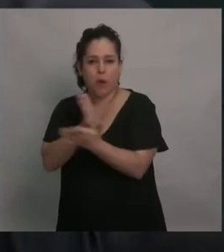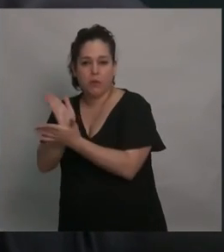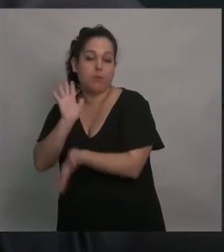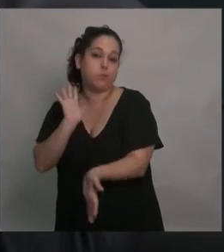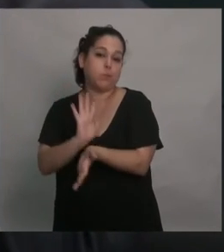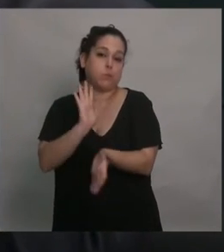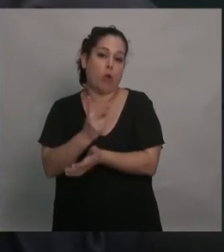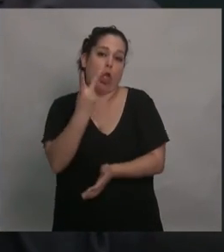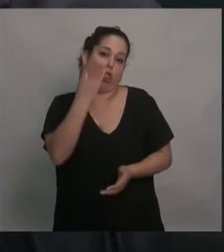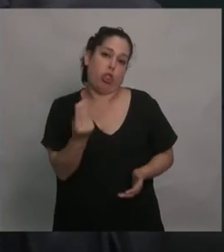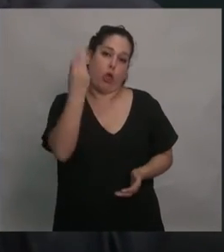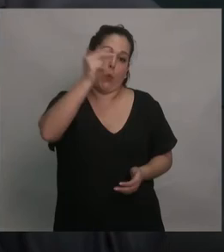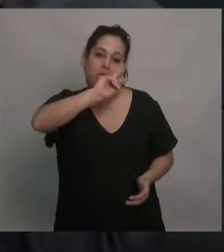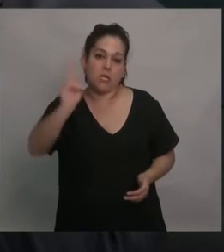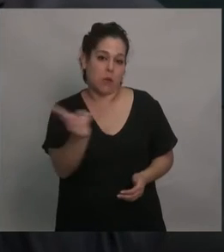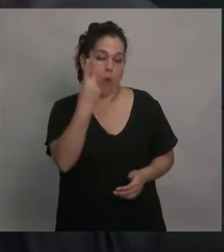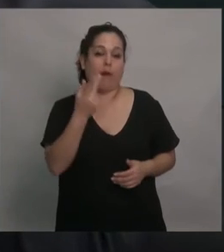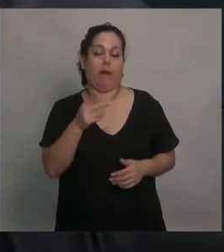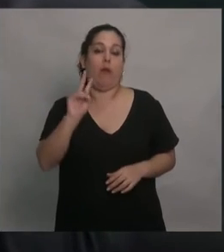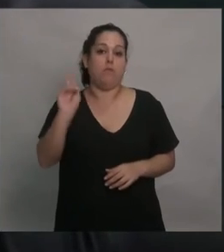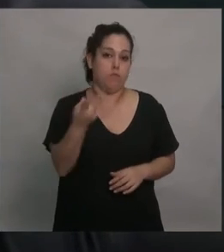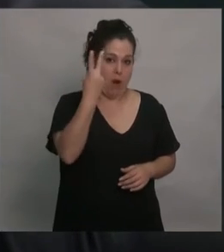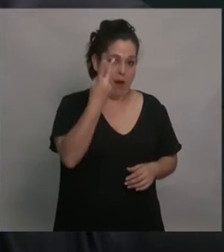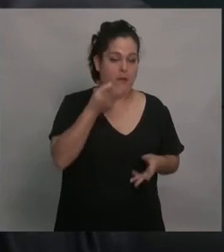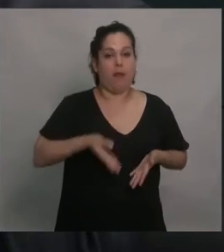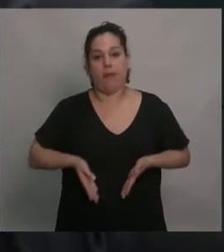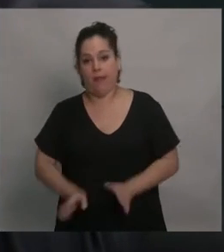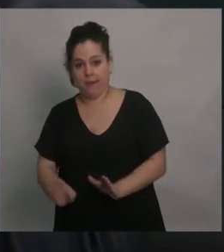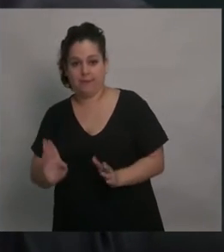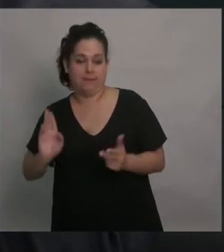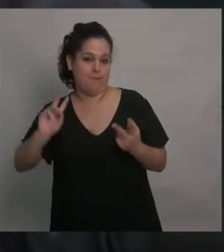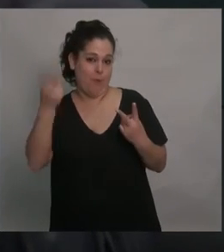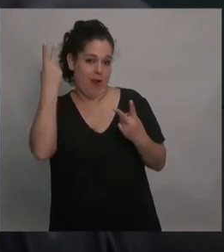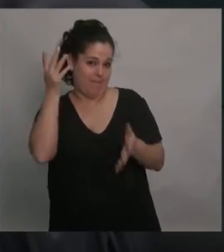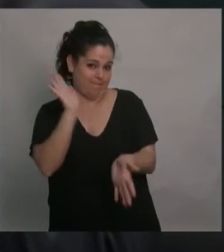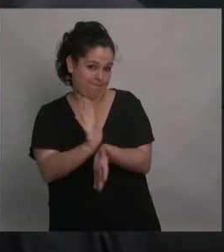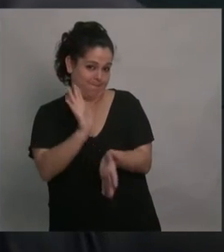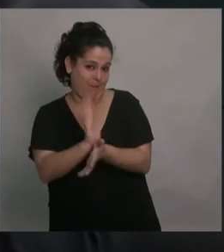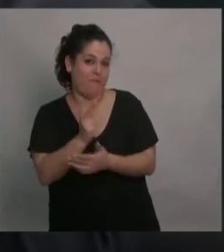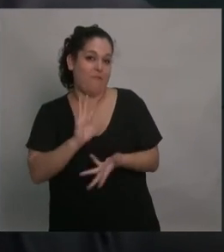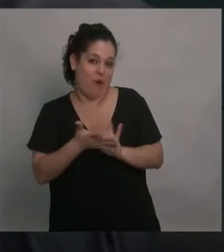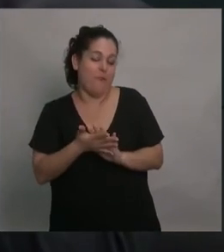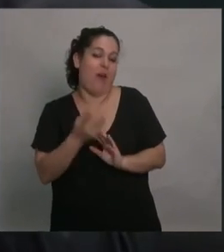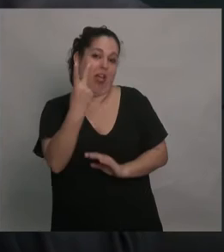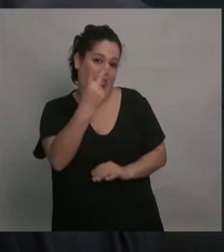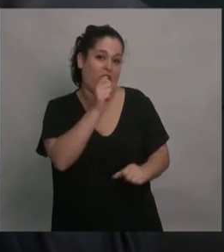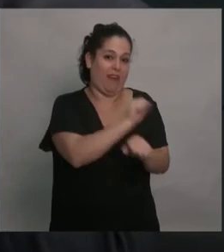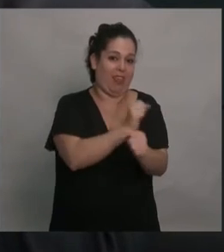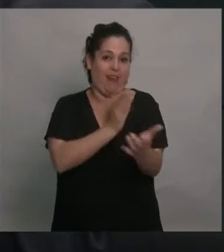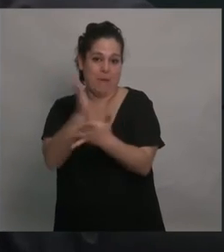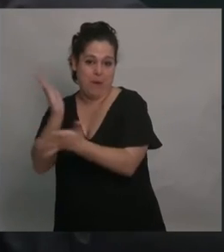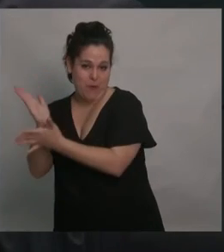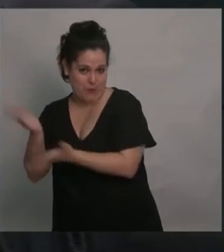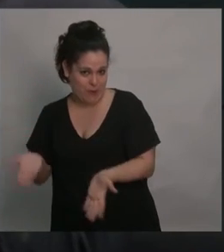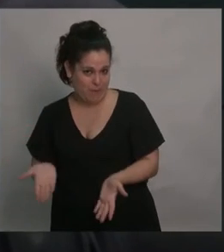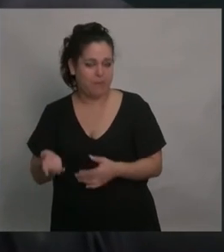veces, volver a nacer y hacer 15 años. O sea, Gerardo era, bueno, qué sé yo, creía en la teoría de la